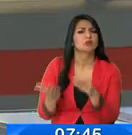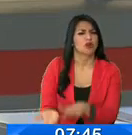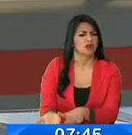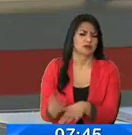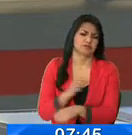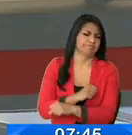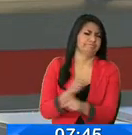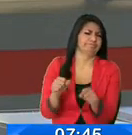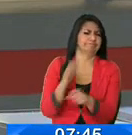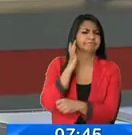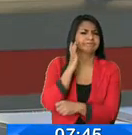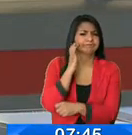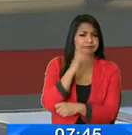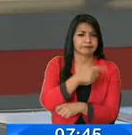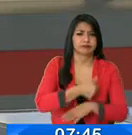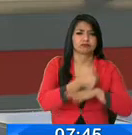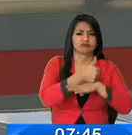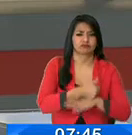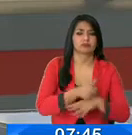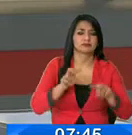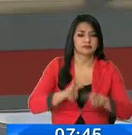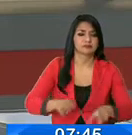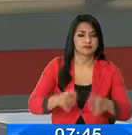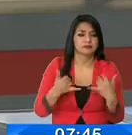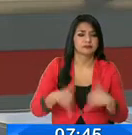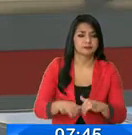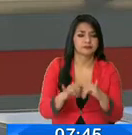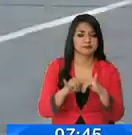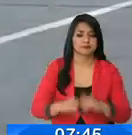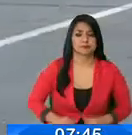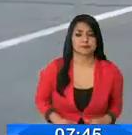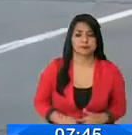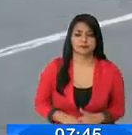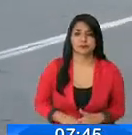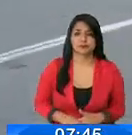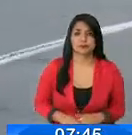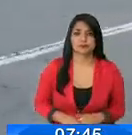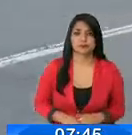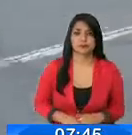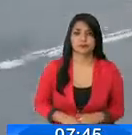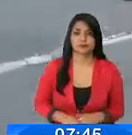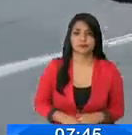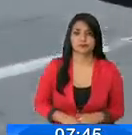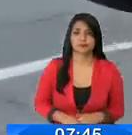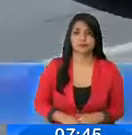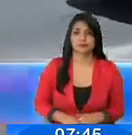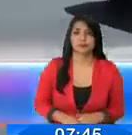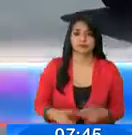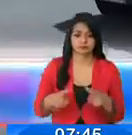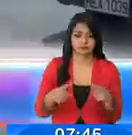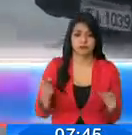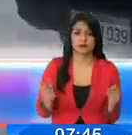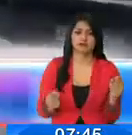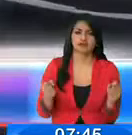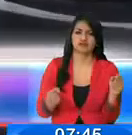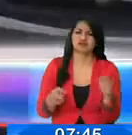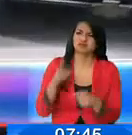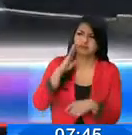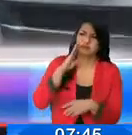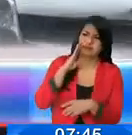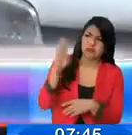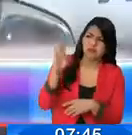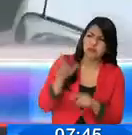muerte es investigada ya por las autoridades. Vamos. La presencia del carro de medicina legal alertaba